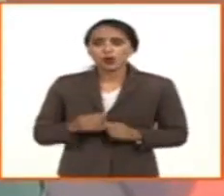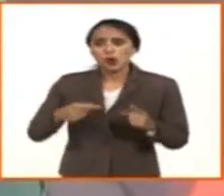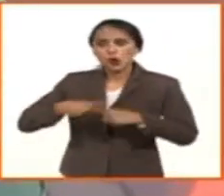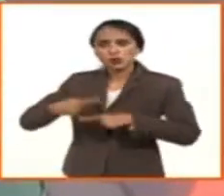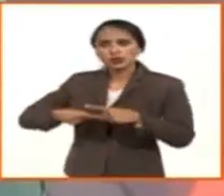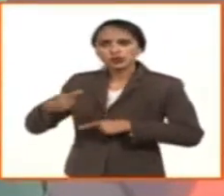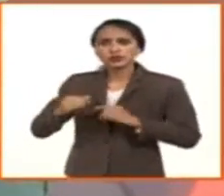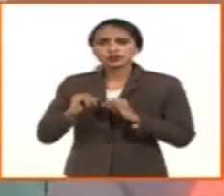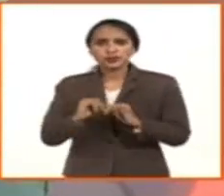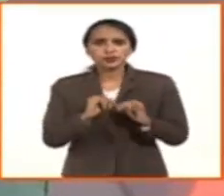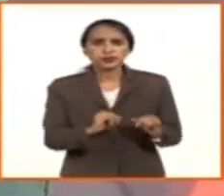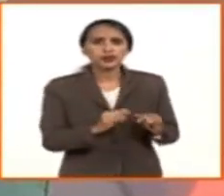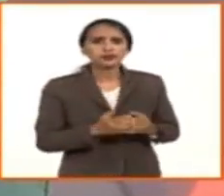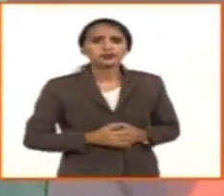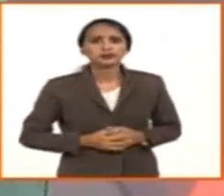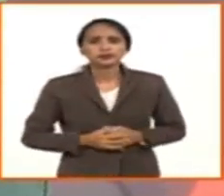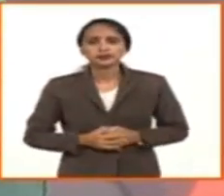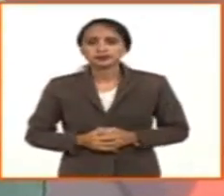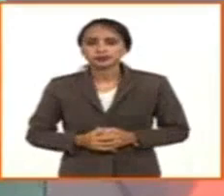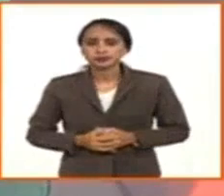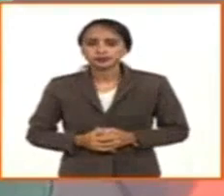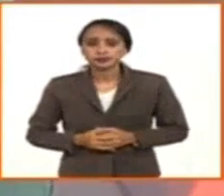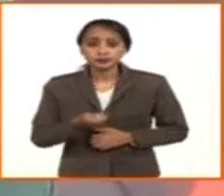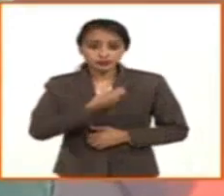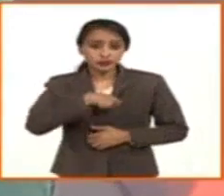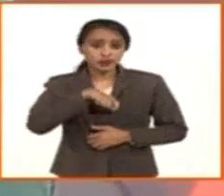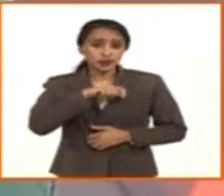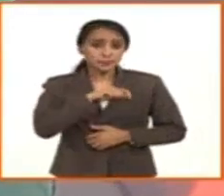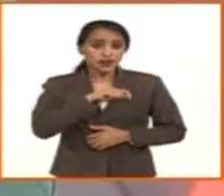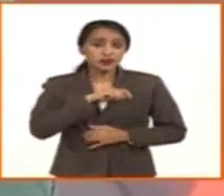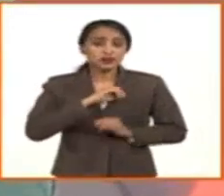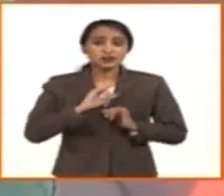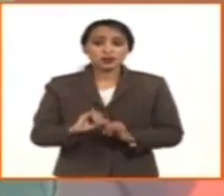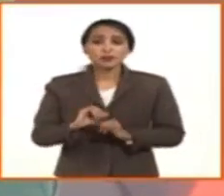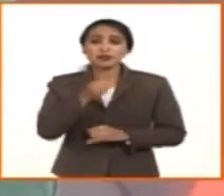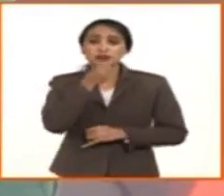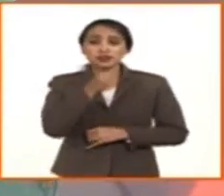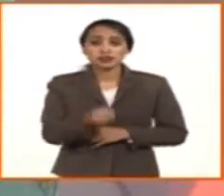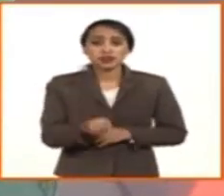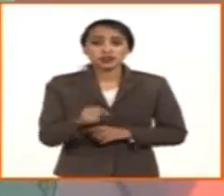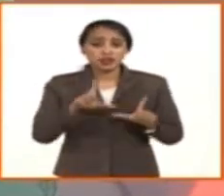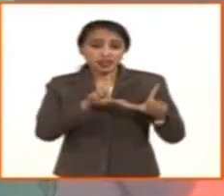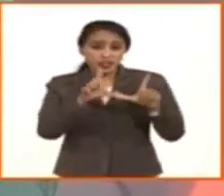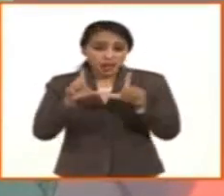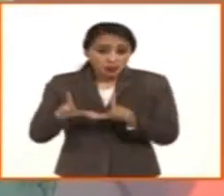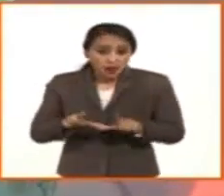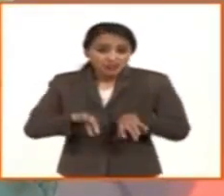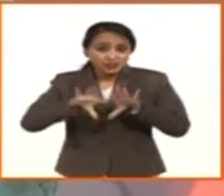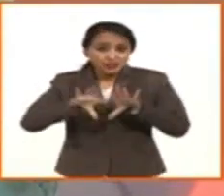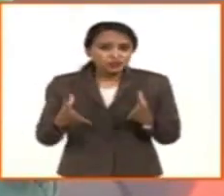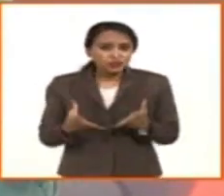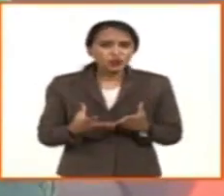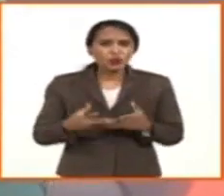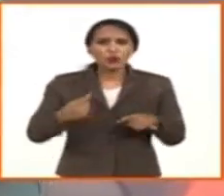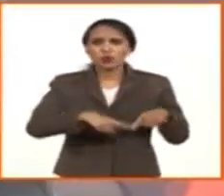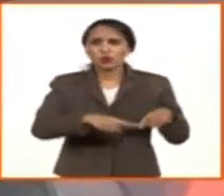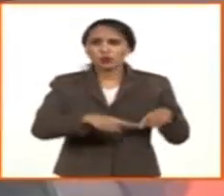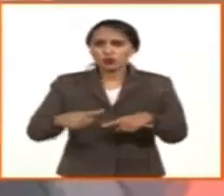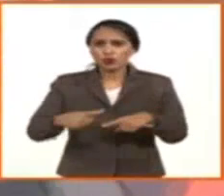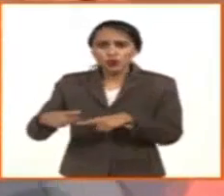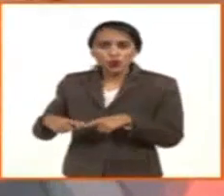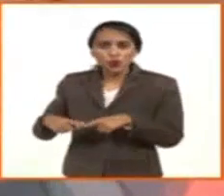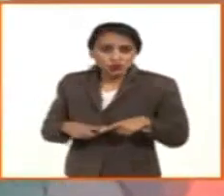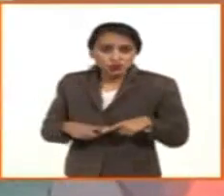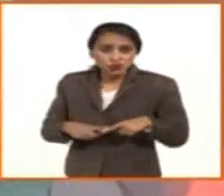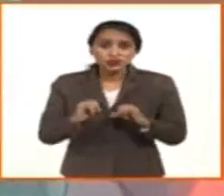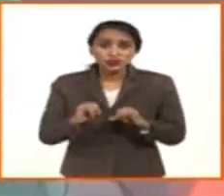producido alguna manera en españa se han denunciado las imágenes por todos lados con ofensas denunciada a la policía y demás y facebook